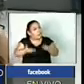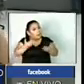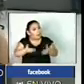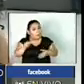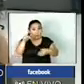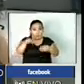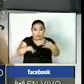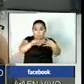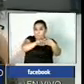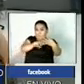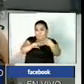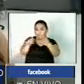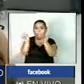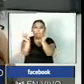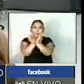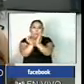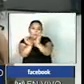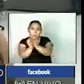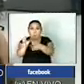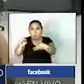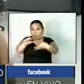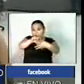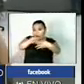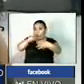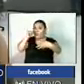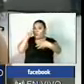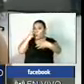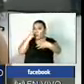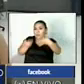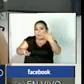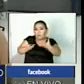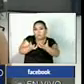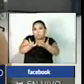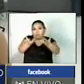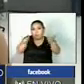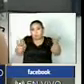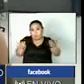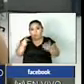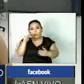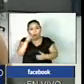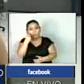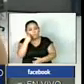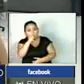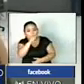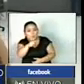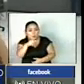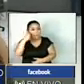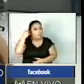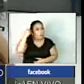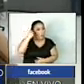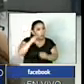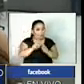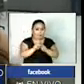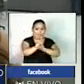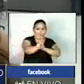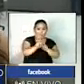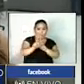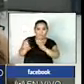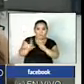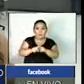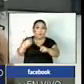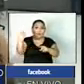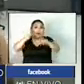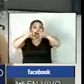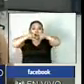a finales del mes de mayo y a principios de junio es por ello que manifestó la importancia de mantener el distanciamiento físico el uso de